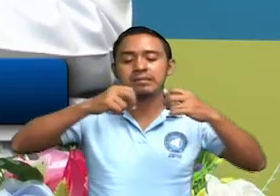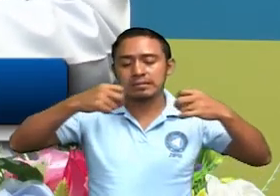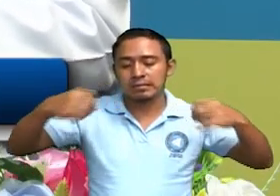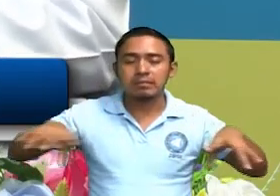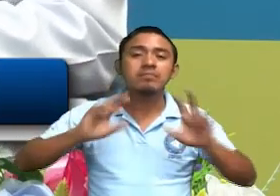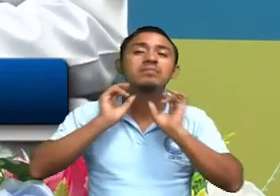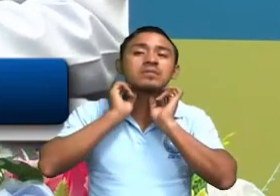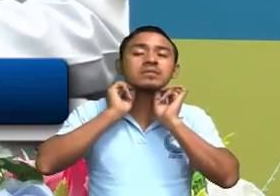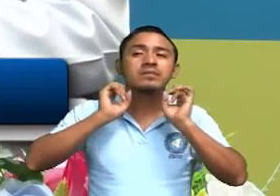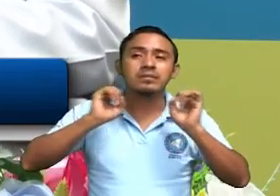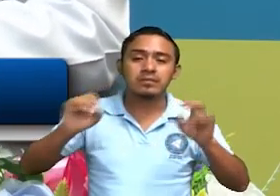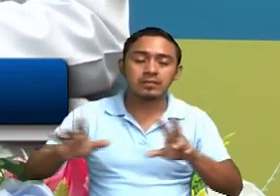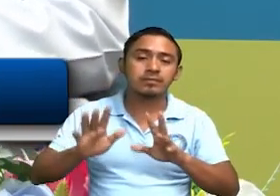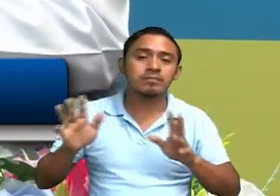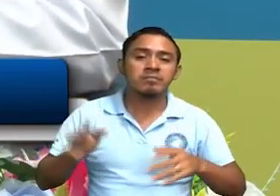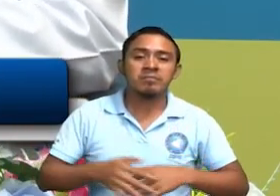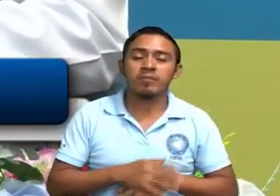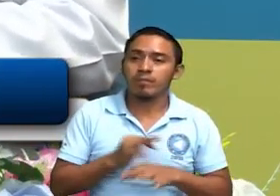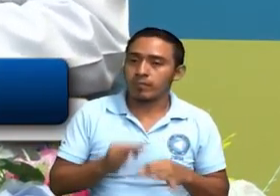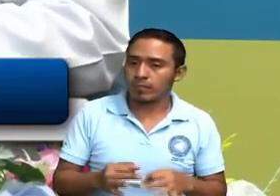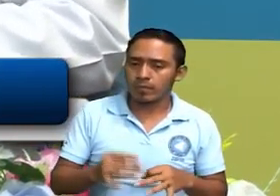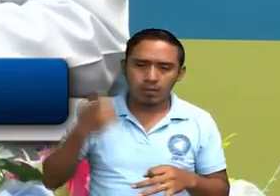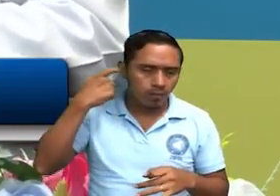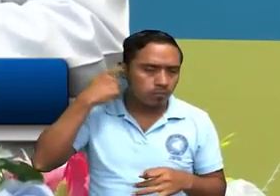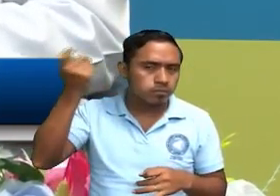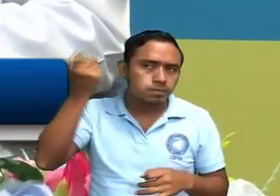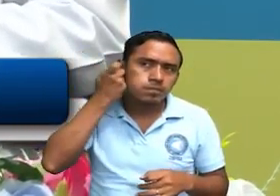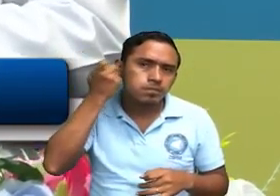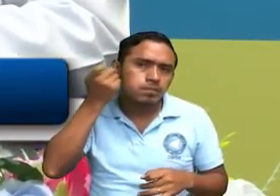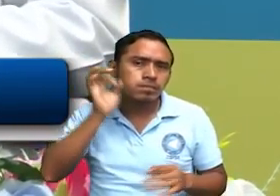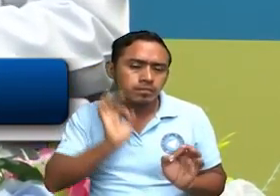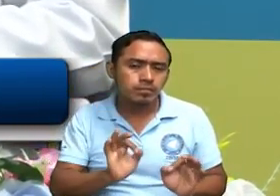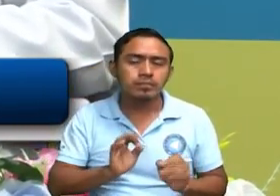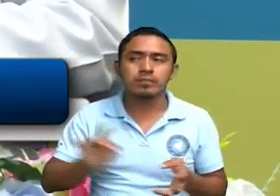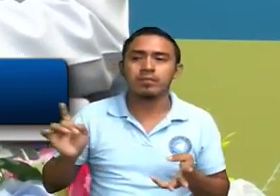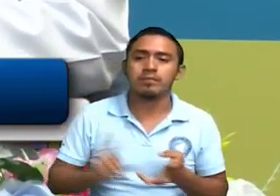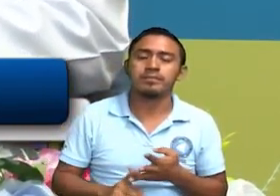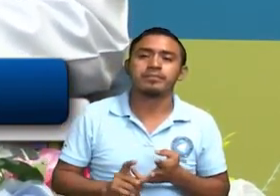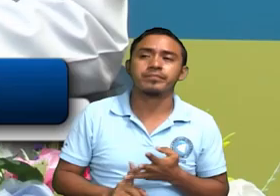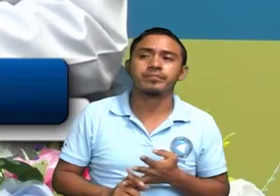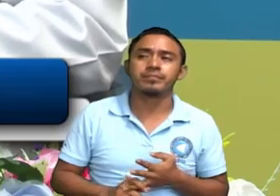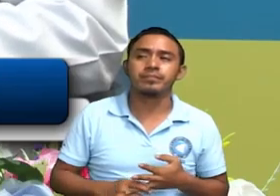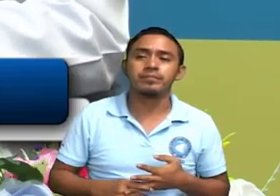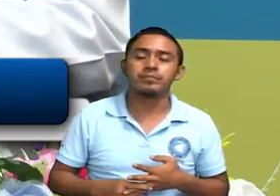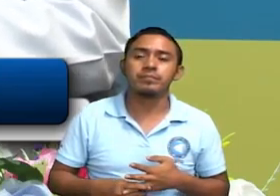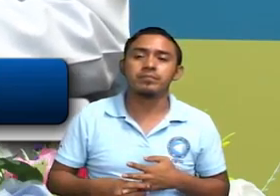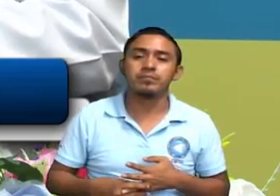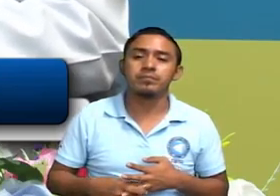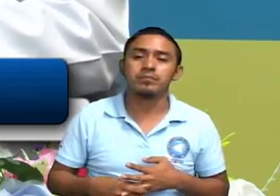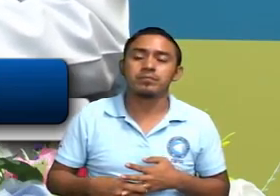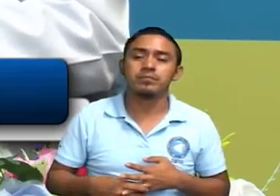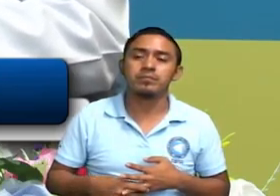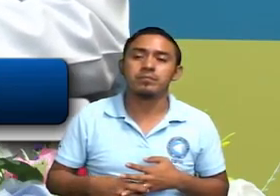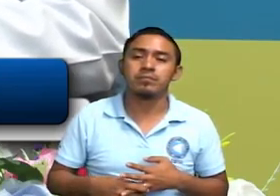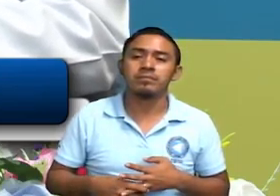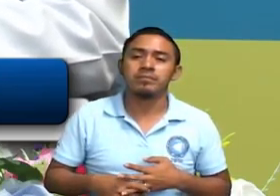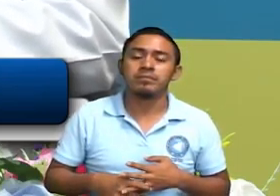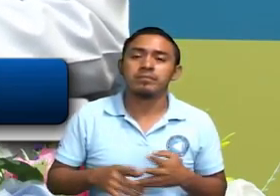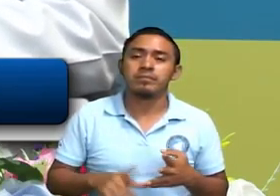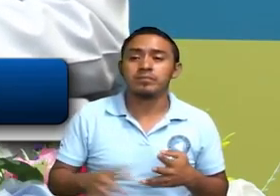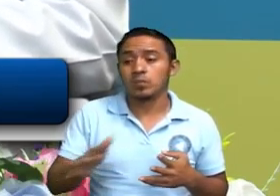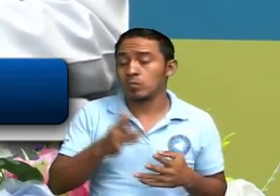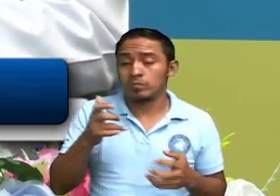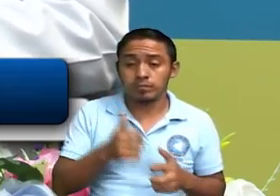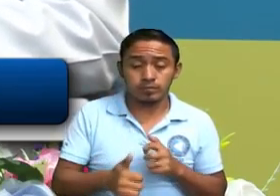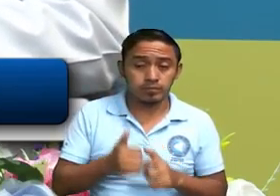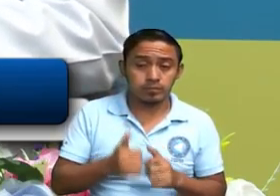para despejar su oído y escuche mejor. Si el niño tiene, por ejemplo, otro